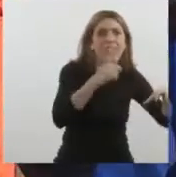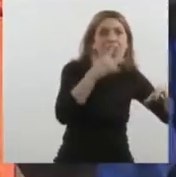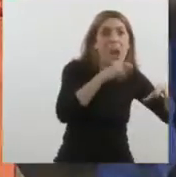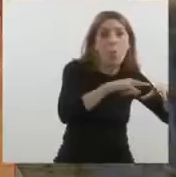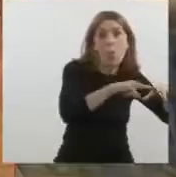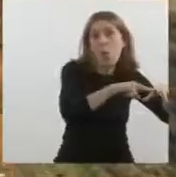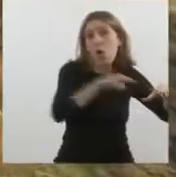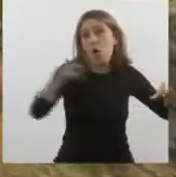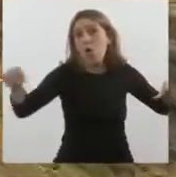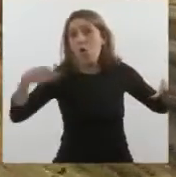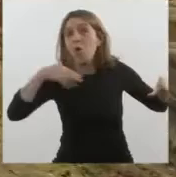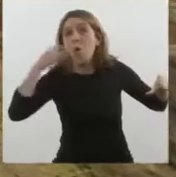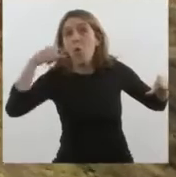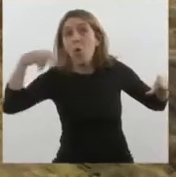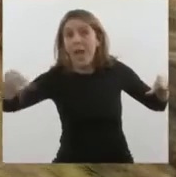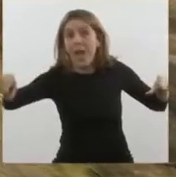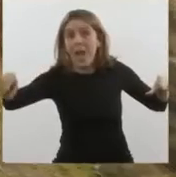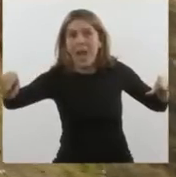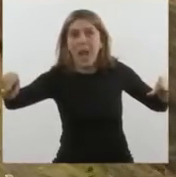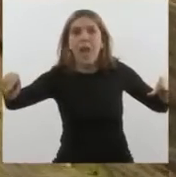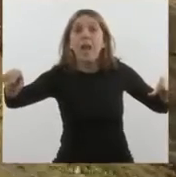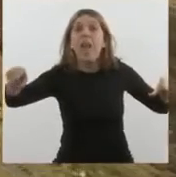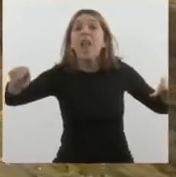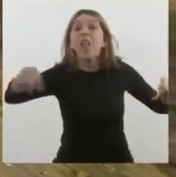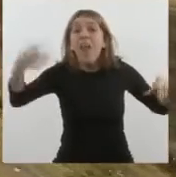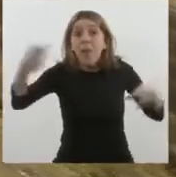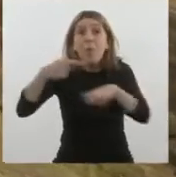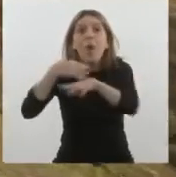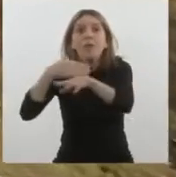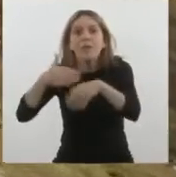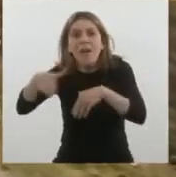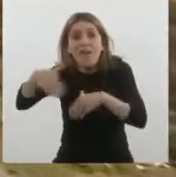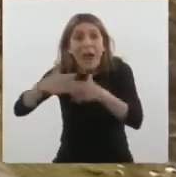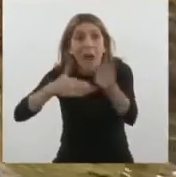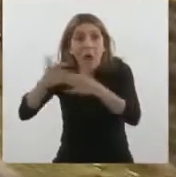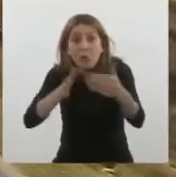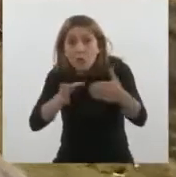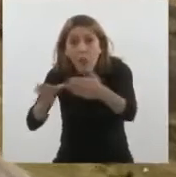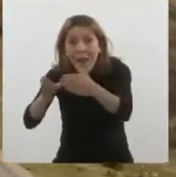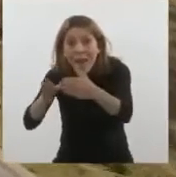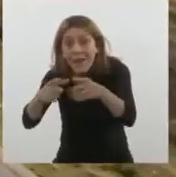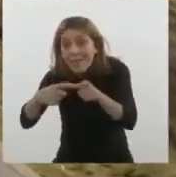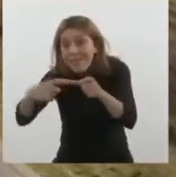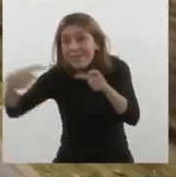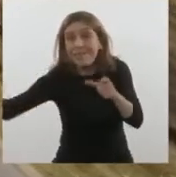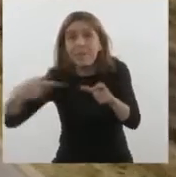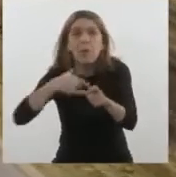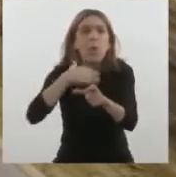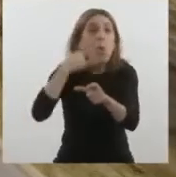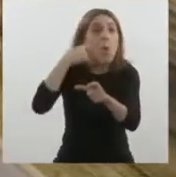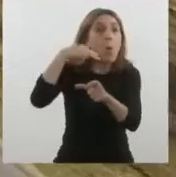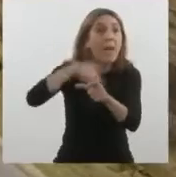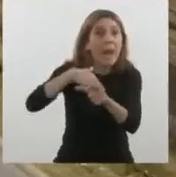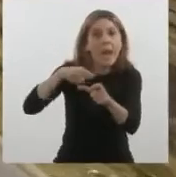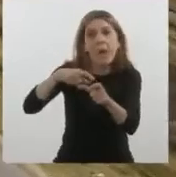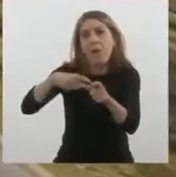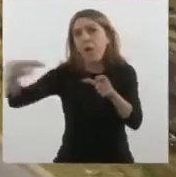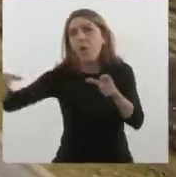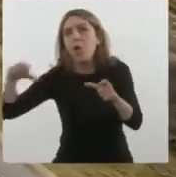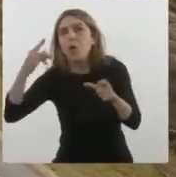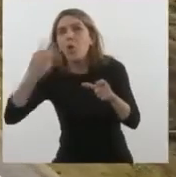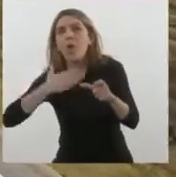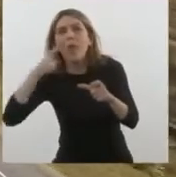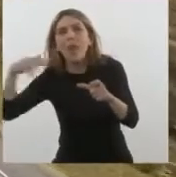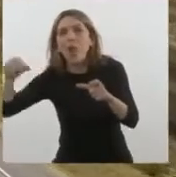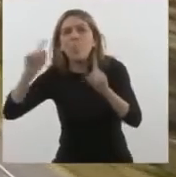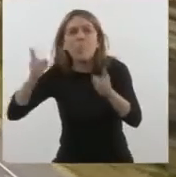esta Ruta 7 y va a seguir después de Junín a Rufino con la misma fuerza, con las mismas ganas que en este tiempo se hizo.